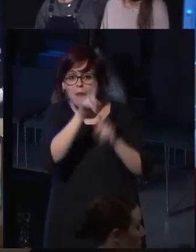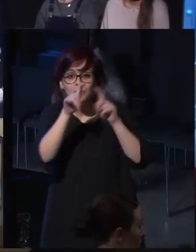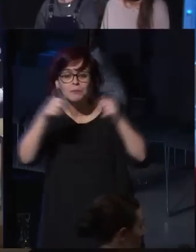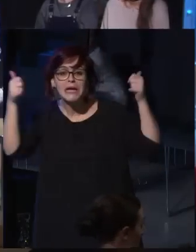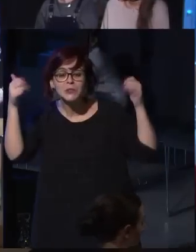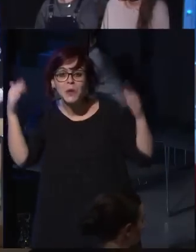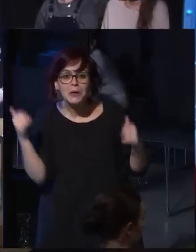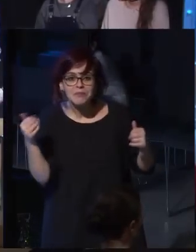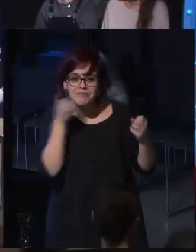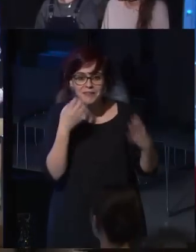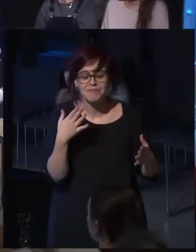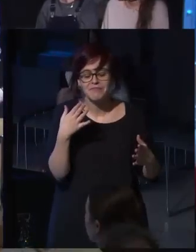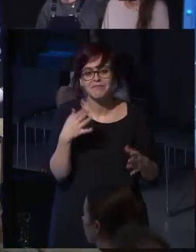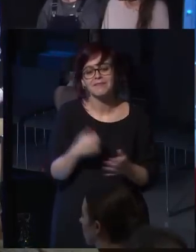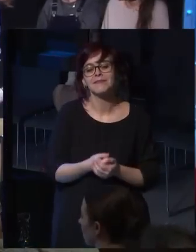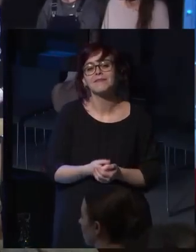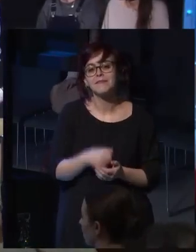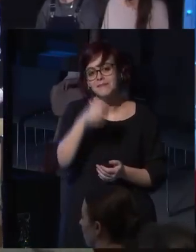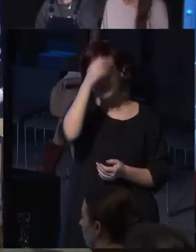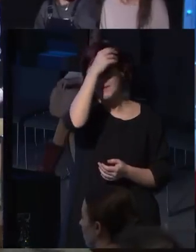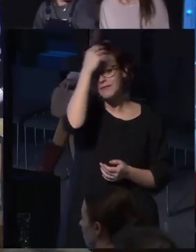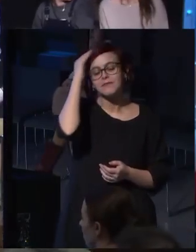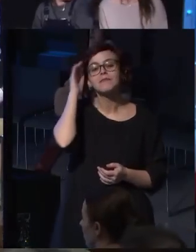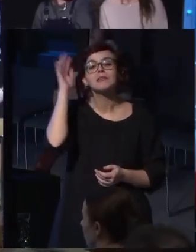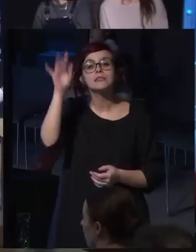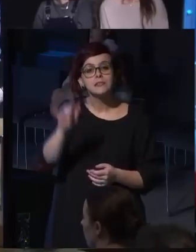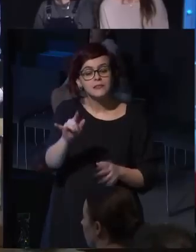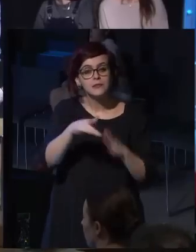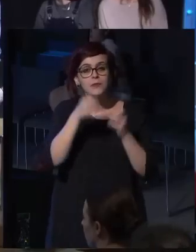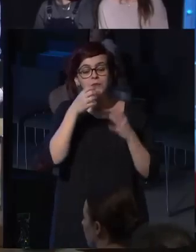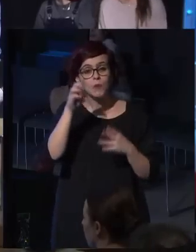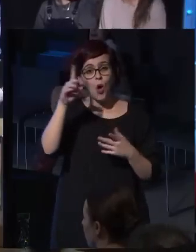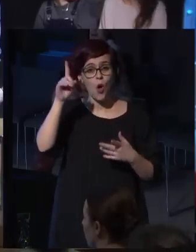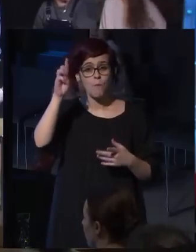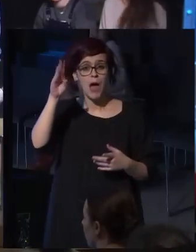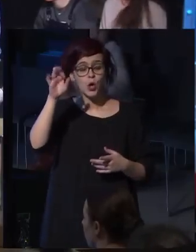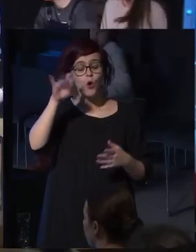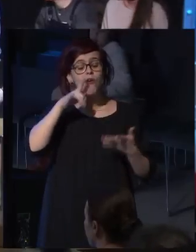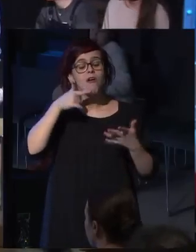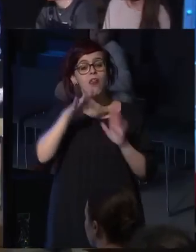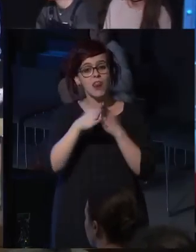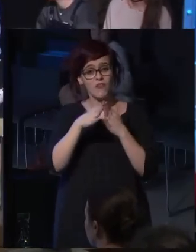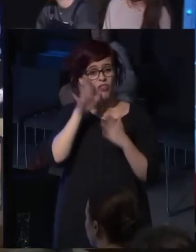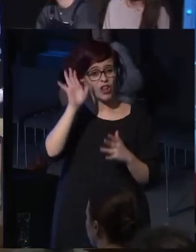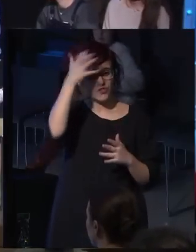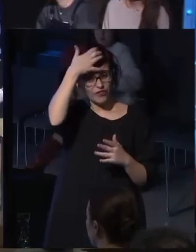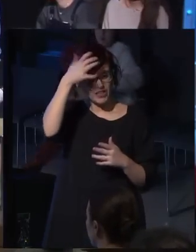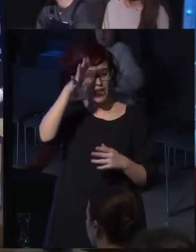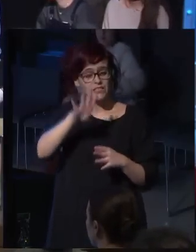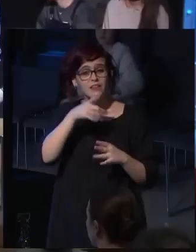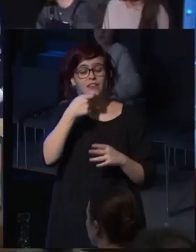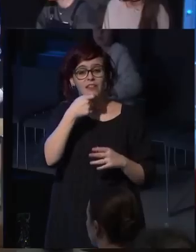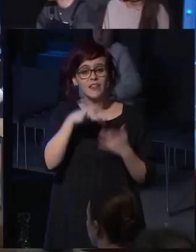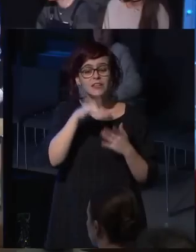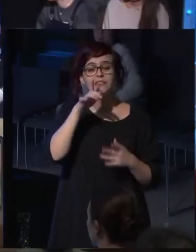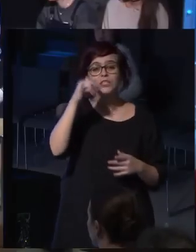preguntas? Hola, vale. Hola, sí. Sí, hay dos. Cuando ha hablado Paco del libro de los Beatles, no sé si te has confundido con el